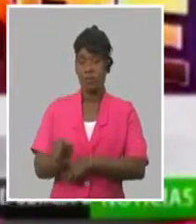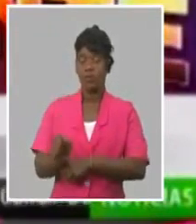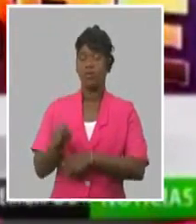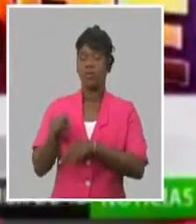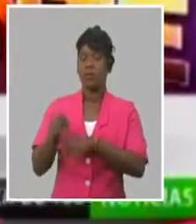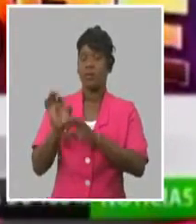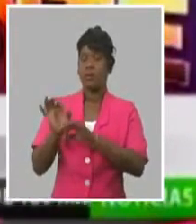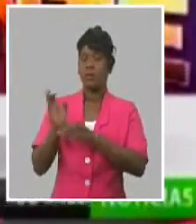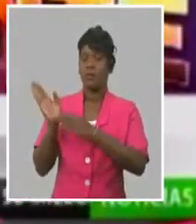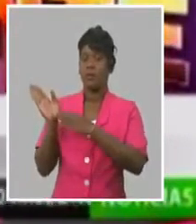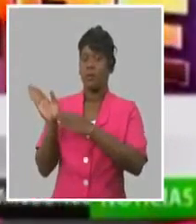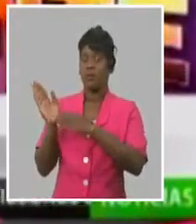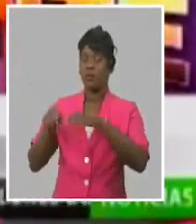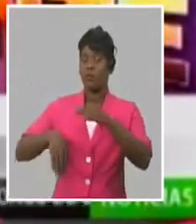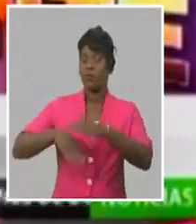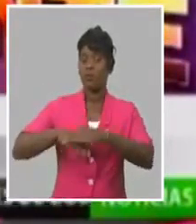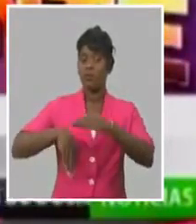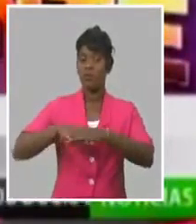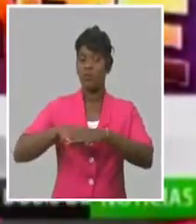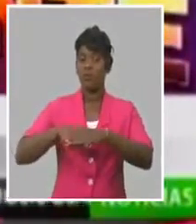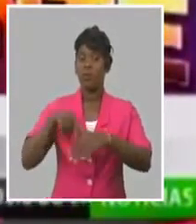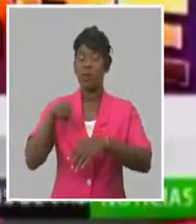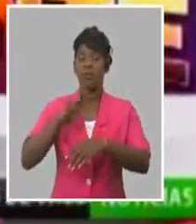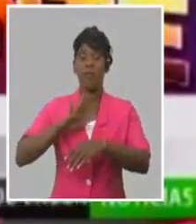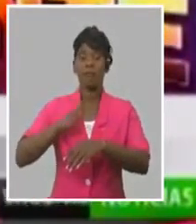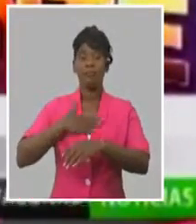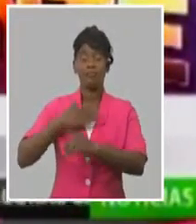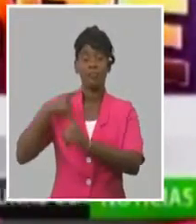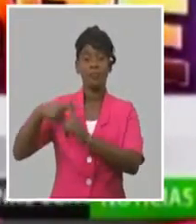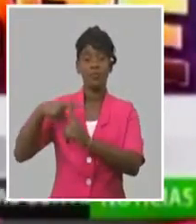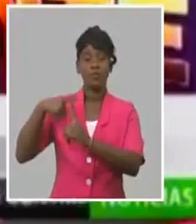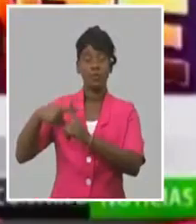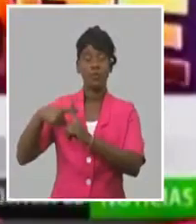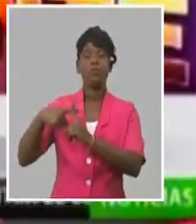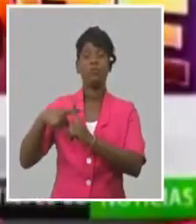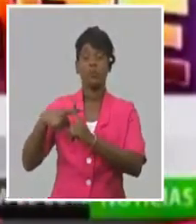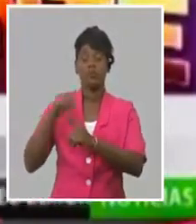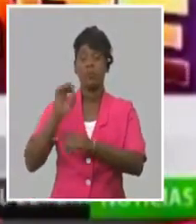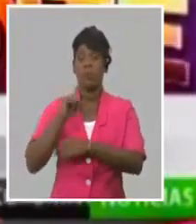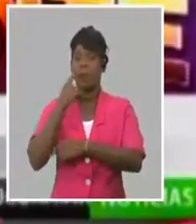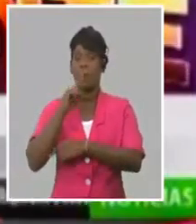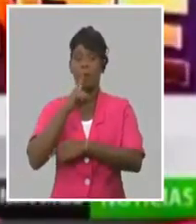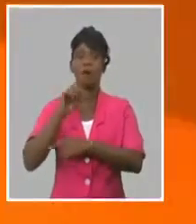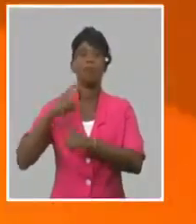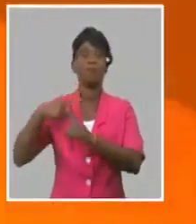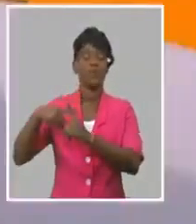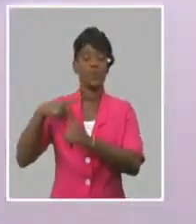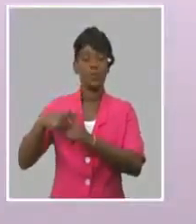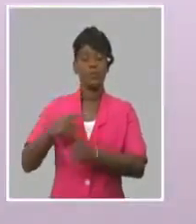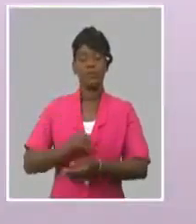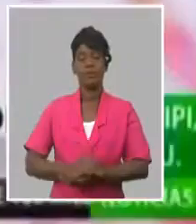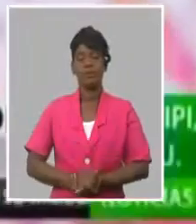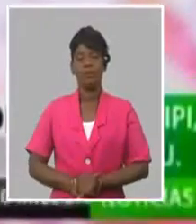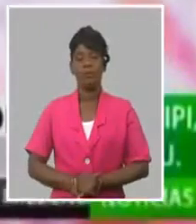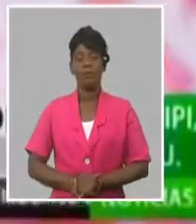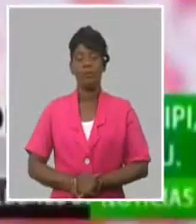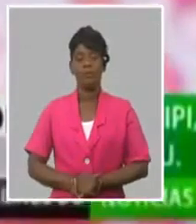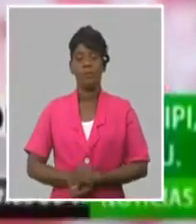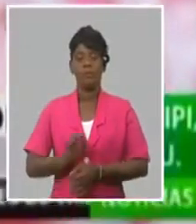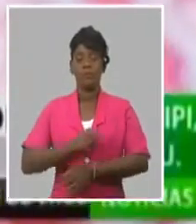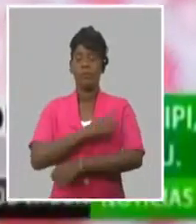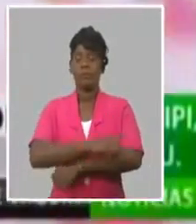de la Juventus, Cristiano Ronaldo, ha dado positivo al coronavirus. Lo han confirmado desde la Federación Portuguesa de Fútbol. En el